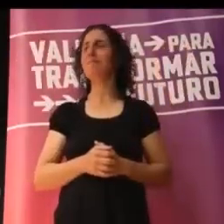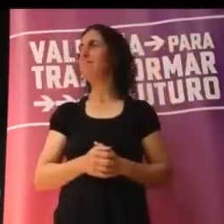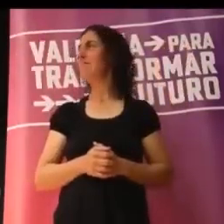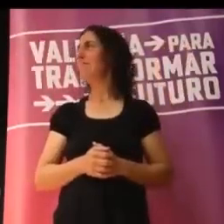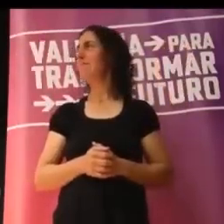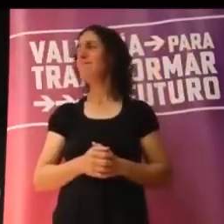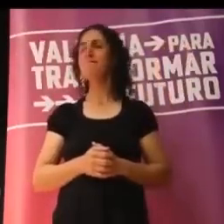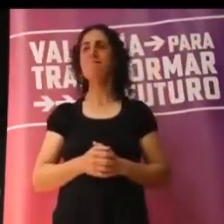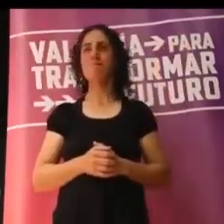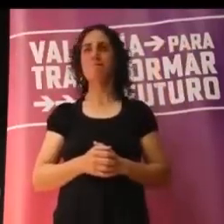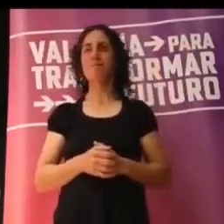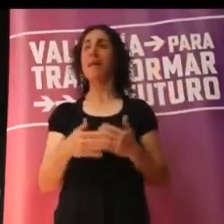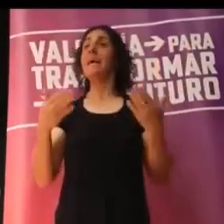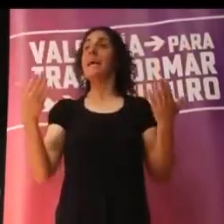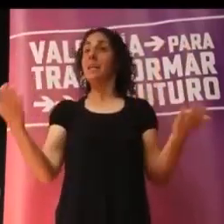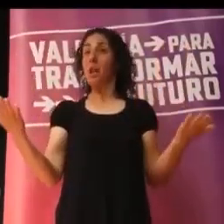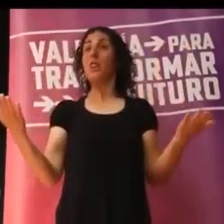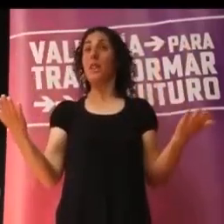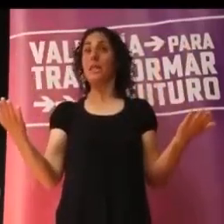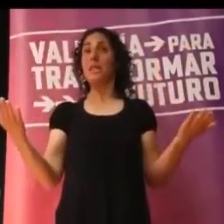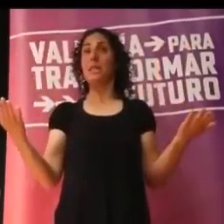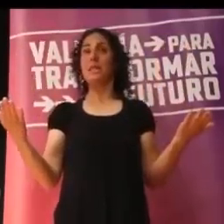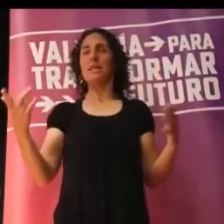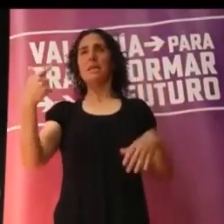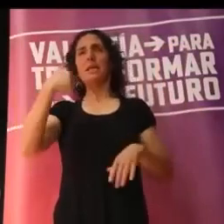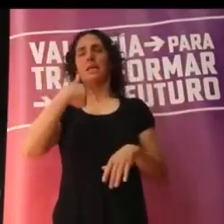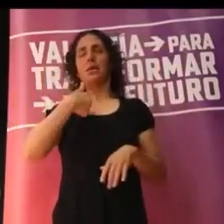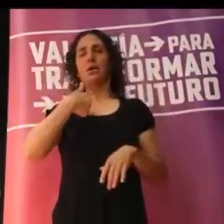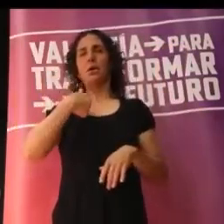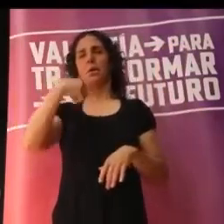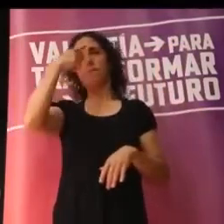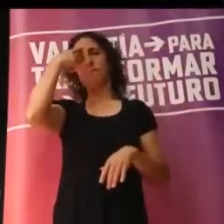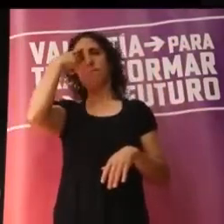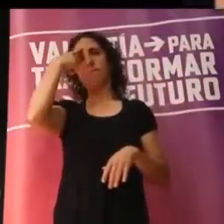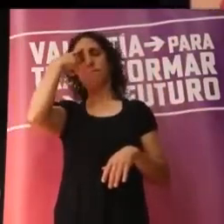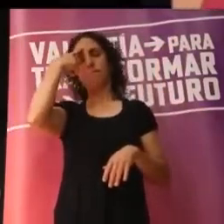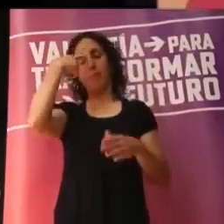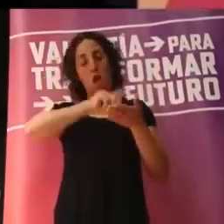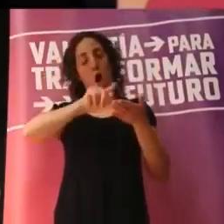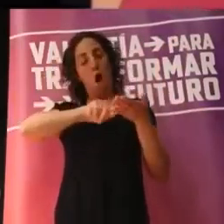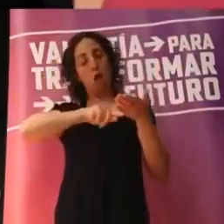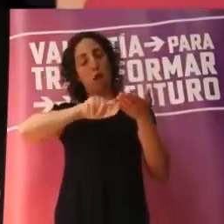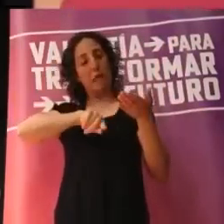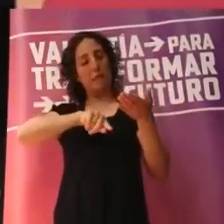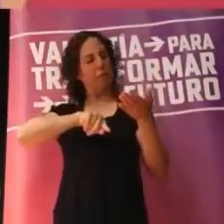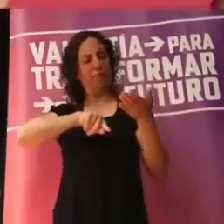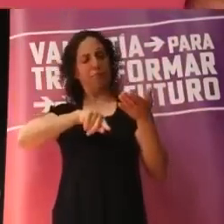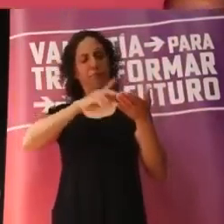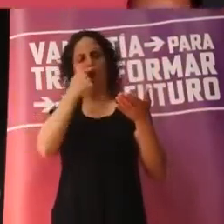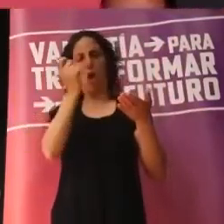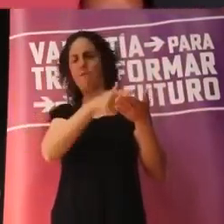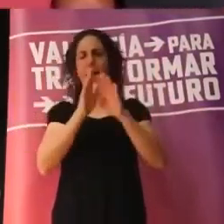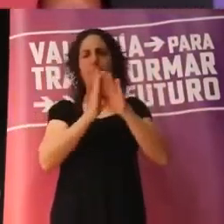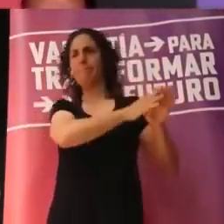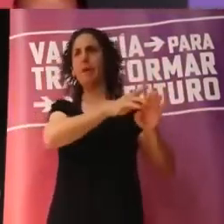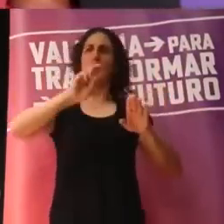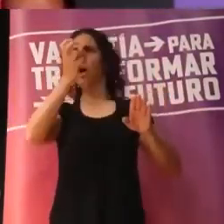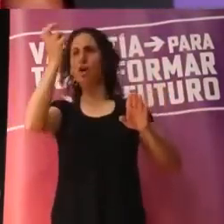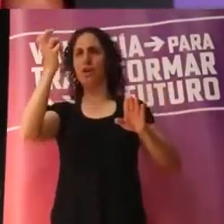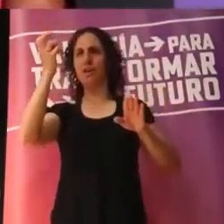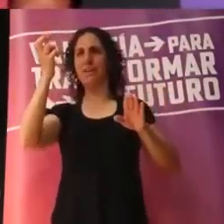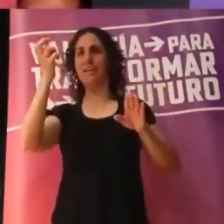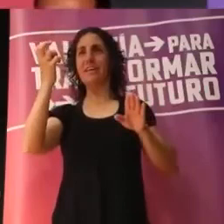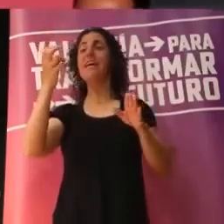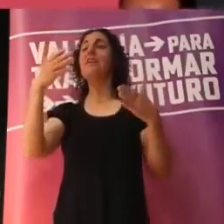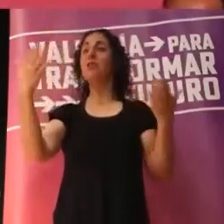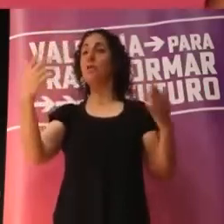Y entonces he puesto en orden ahora las notas que traía preparadas. Y digo, voy a intentar explicar